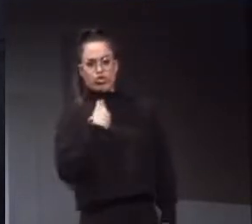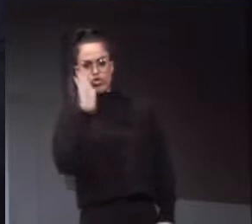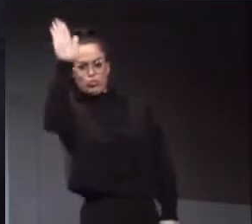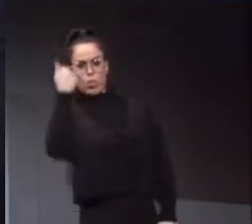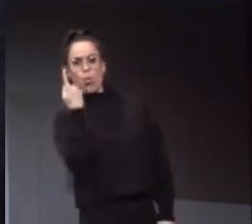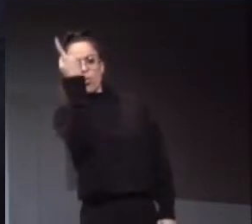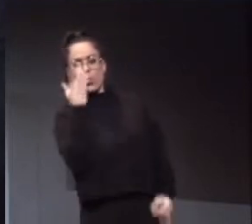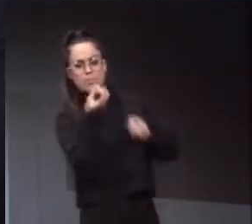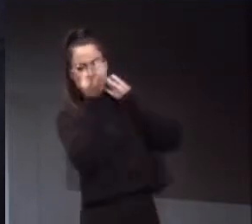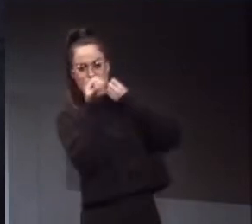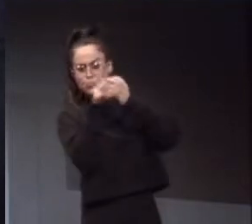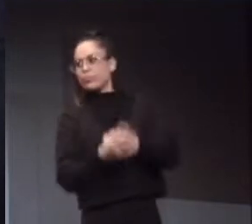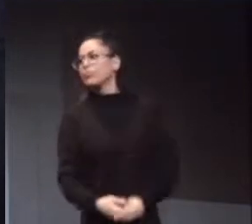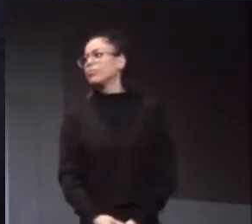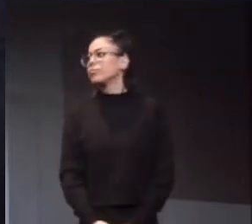sí